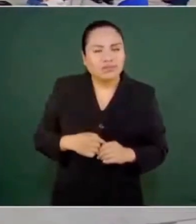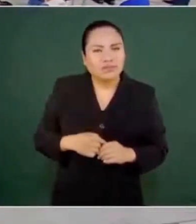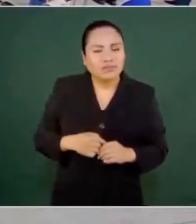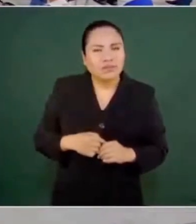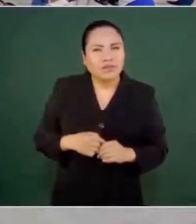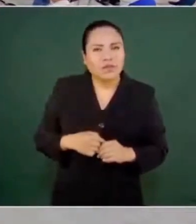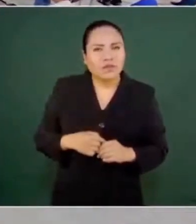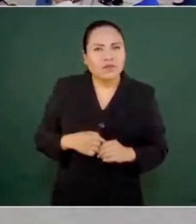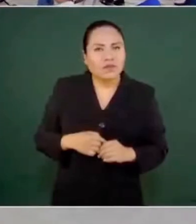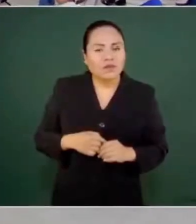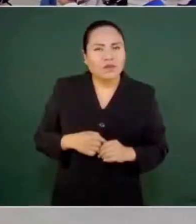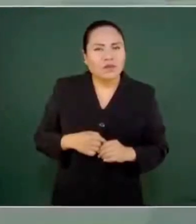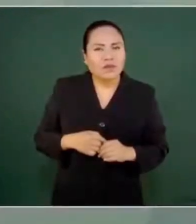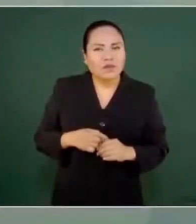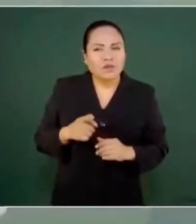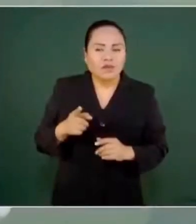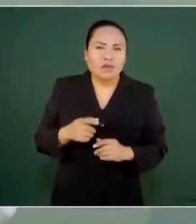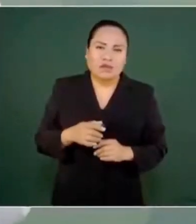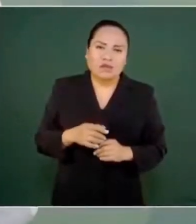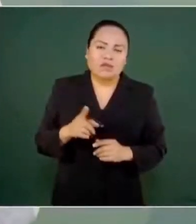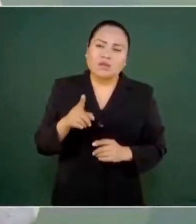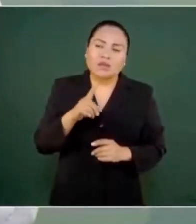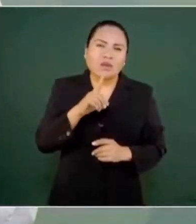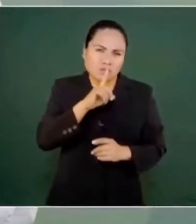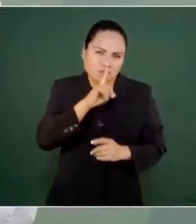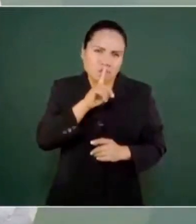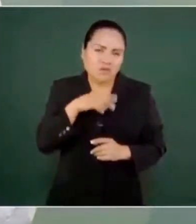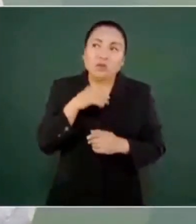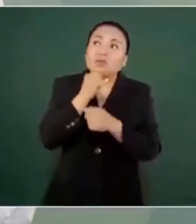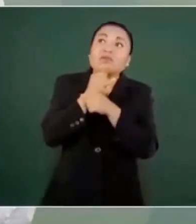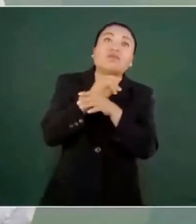con toda discreción,